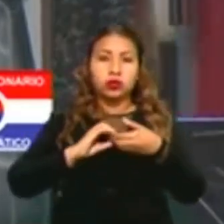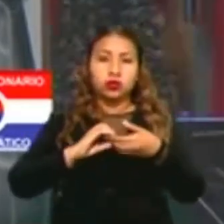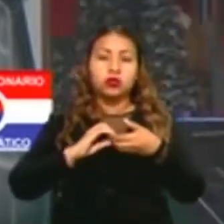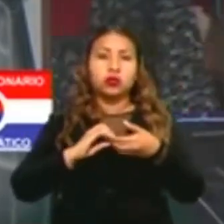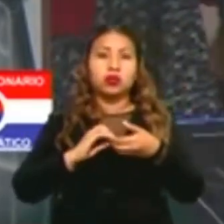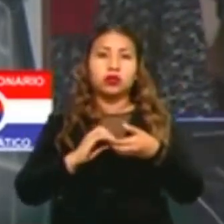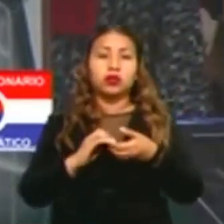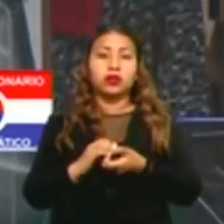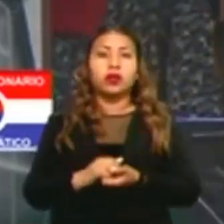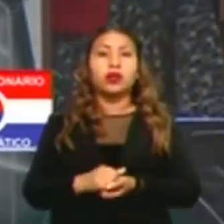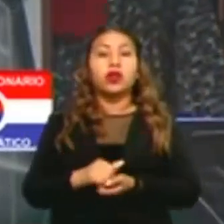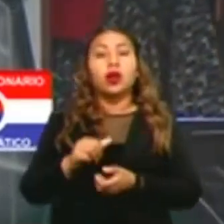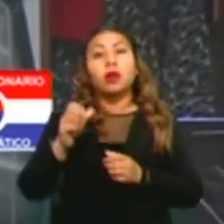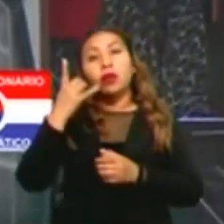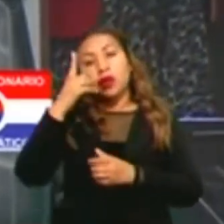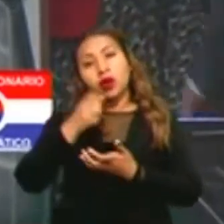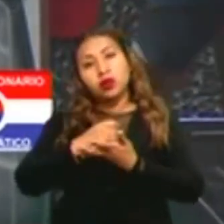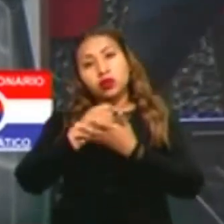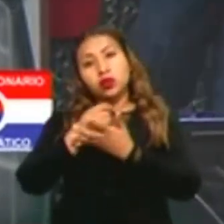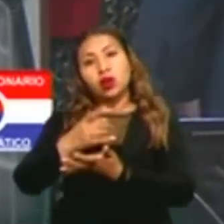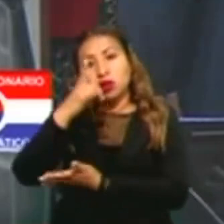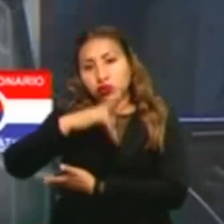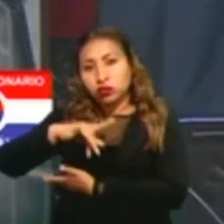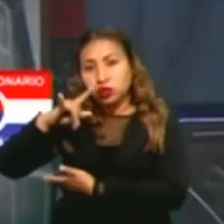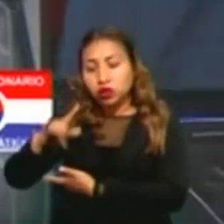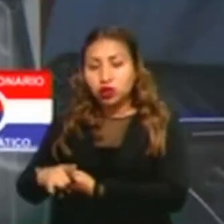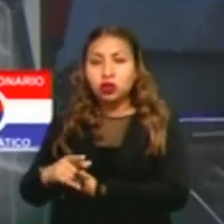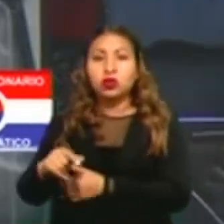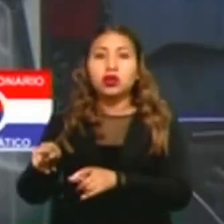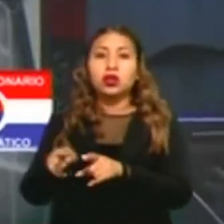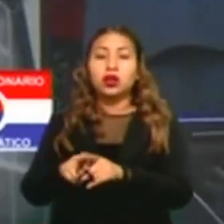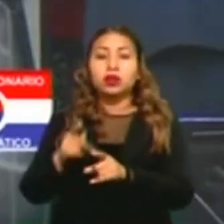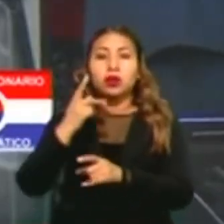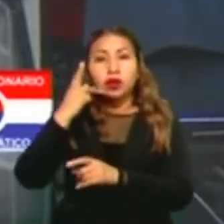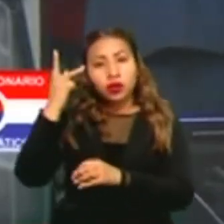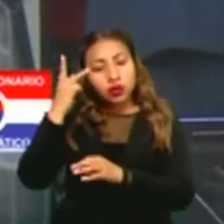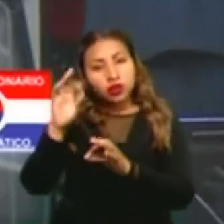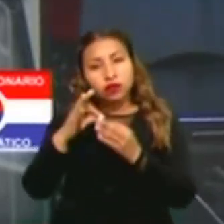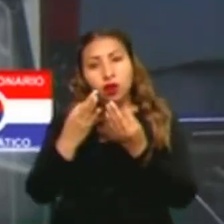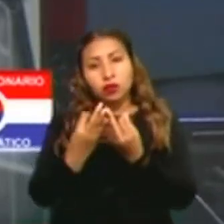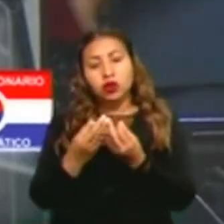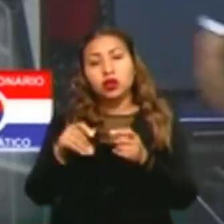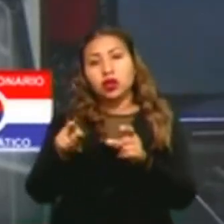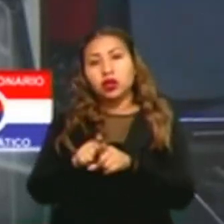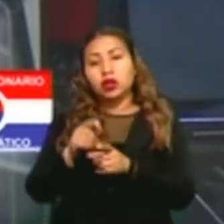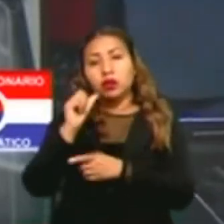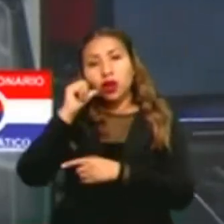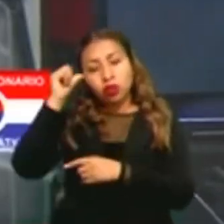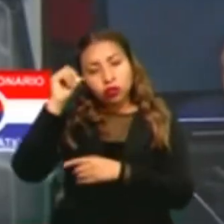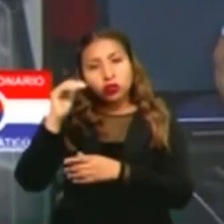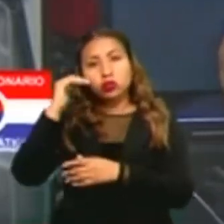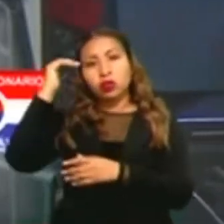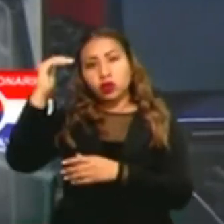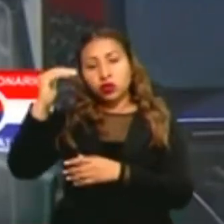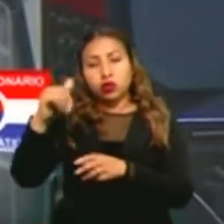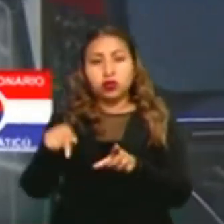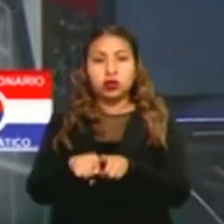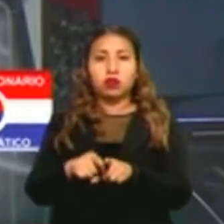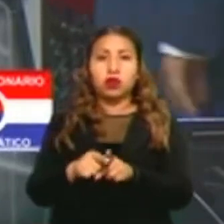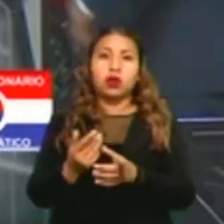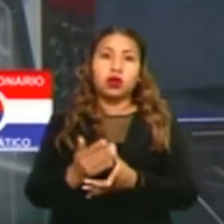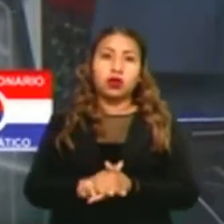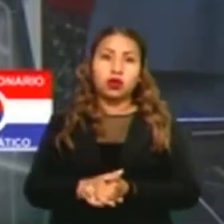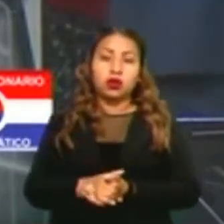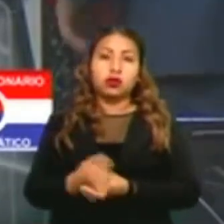niños, adultos y sobre todo esas madres y padres de familia que no tienen los recursos económicos. Así